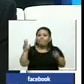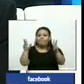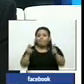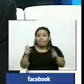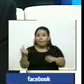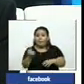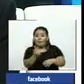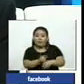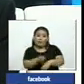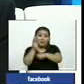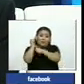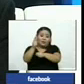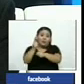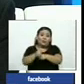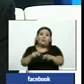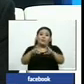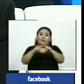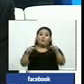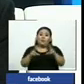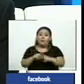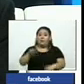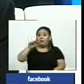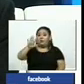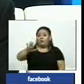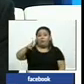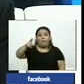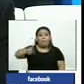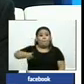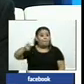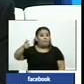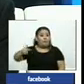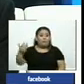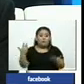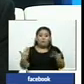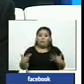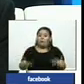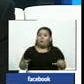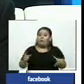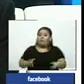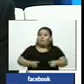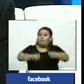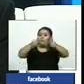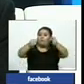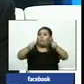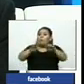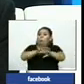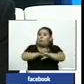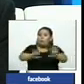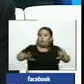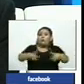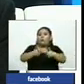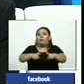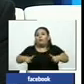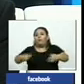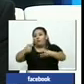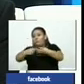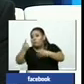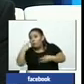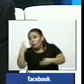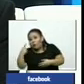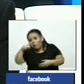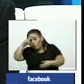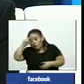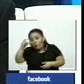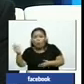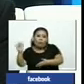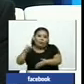activistas nicaragüenses, quienes hace 5 meses fueron excarcelados tras la aplicación de una ley de amnistía. Encontrar un empleo o retomar